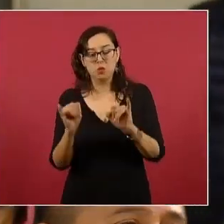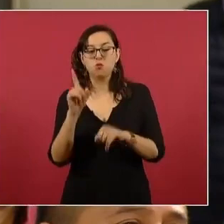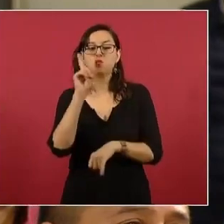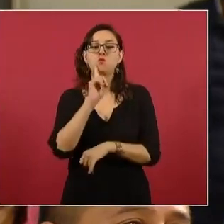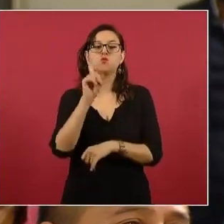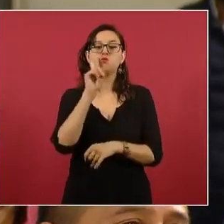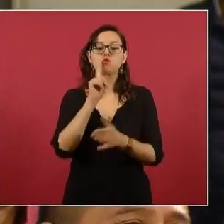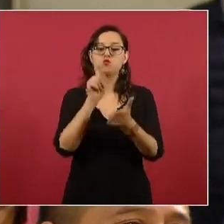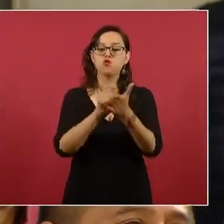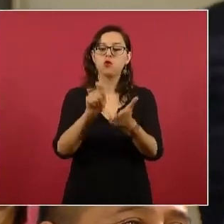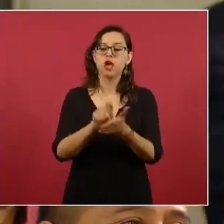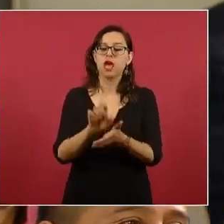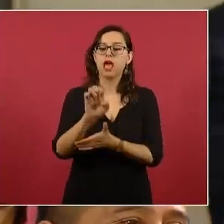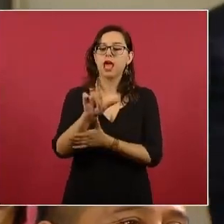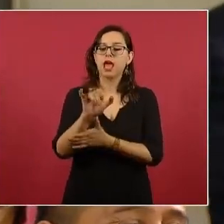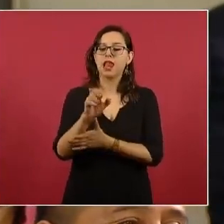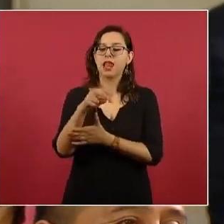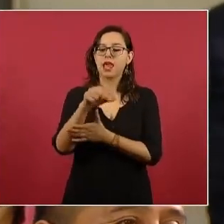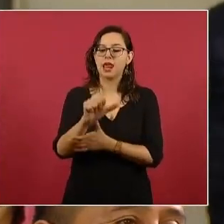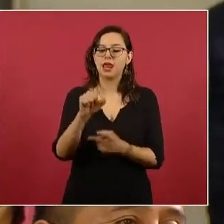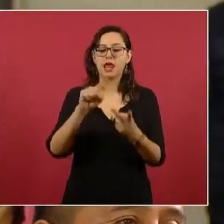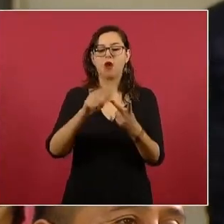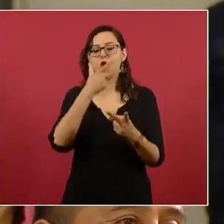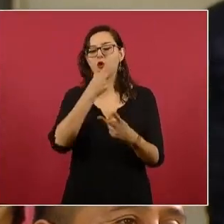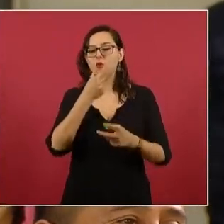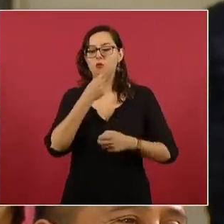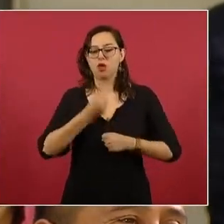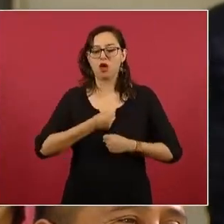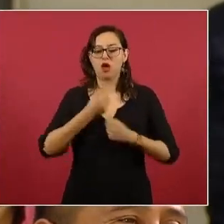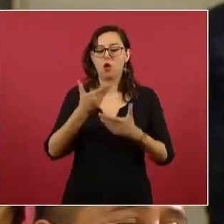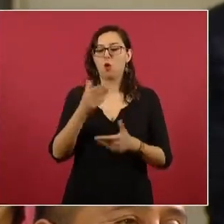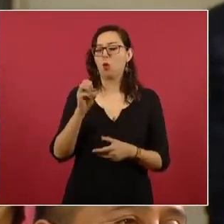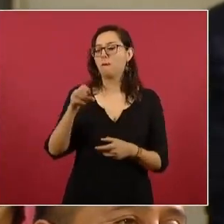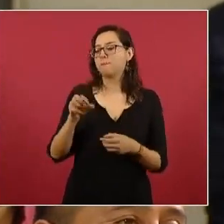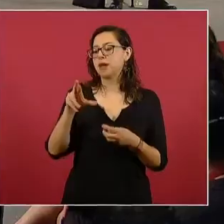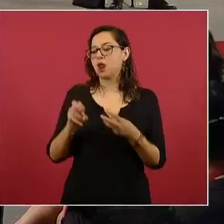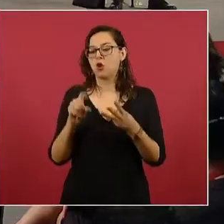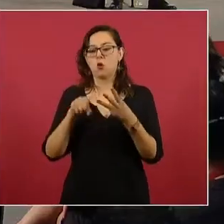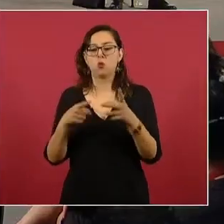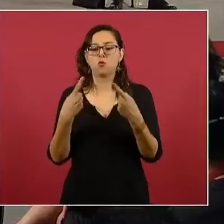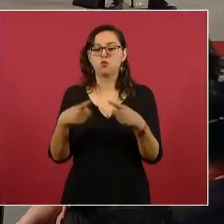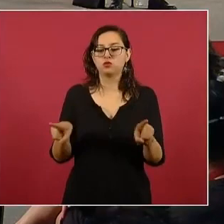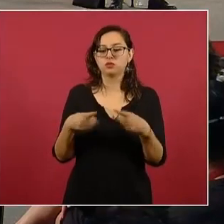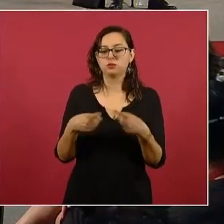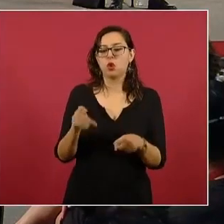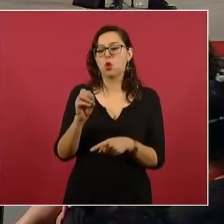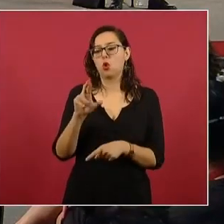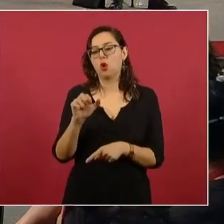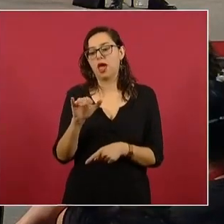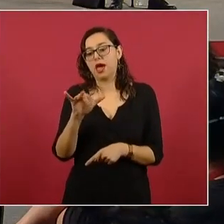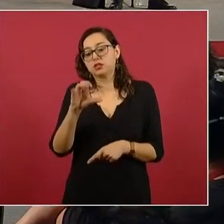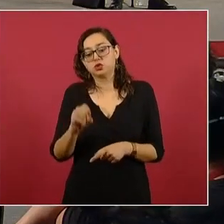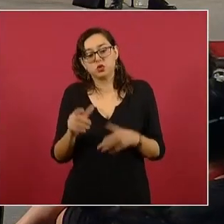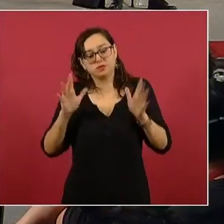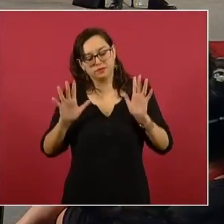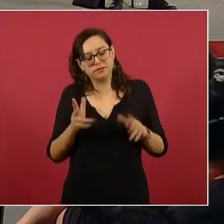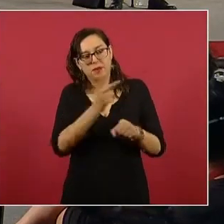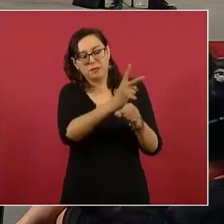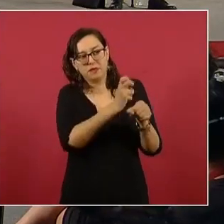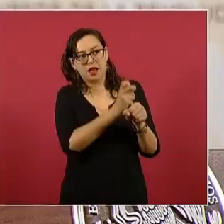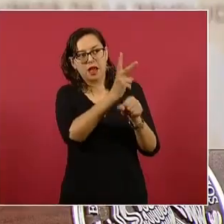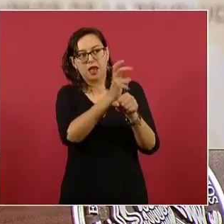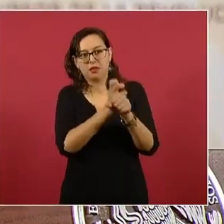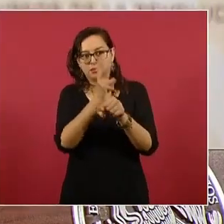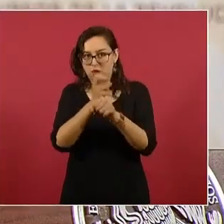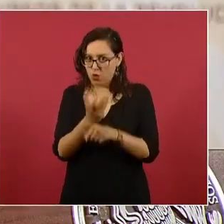escritora Elena Poniatowska, el poeta Homero Arizgis y el músico Horacio Franco. Están todos invitados a ver esta otra realidad